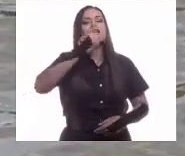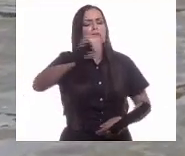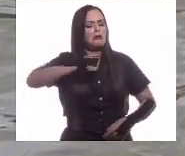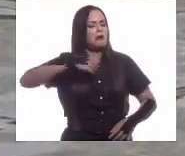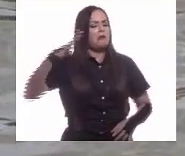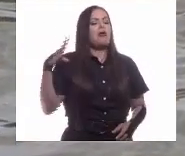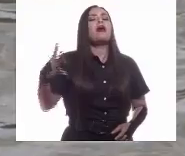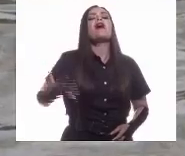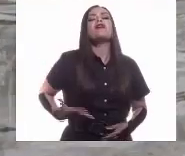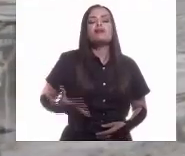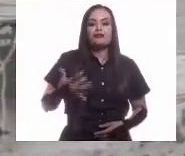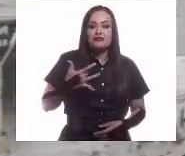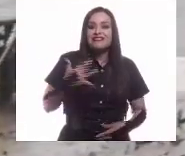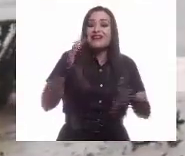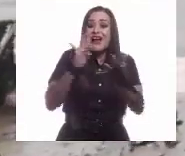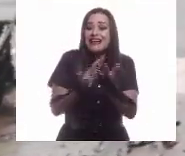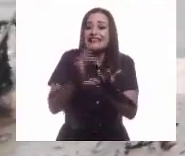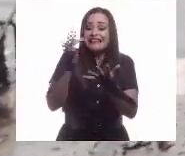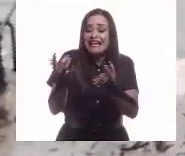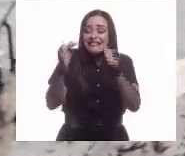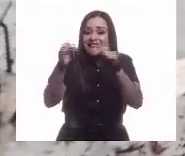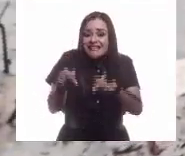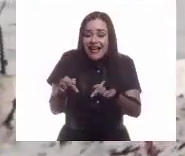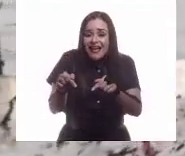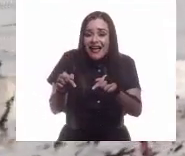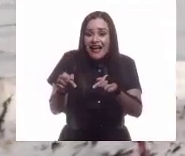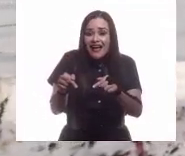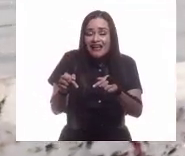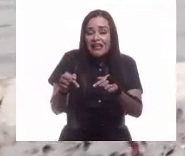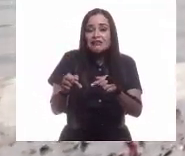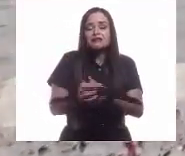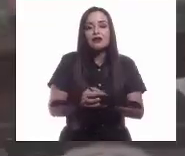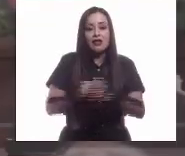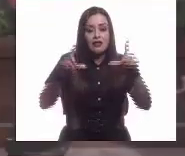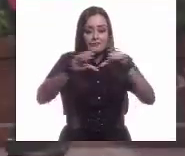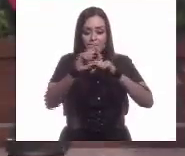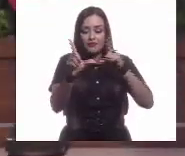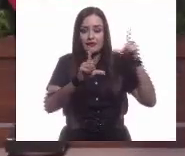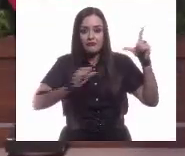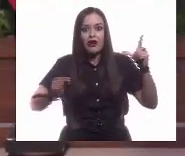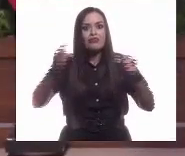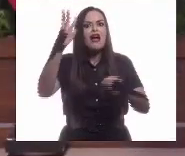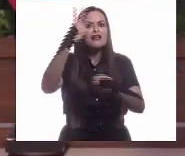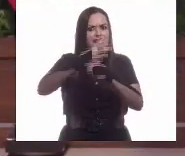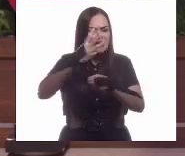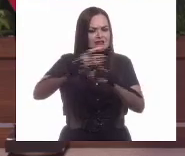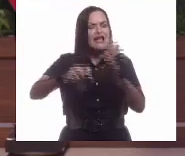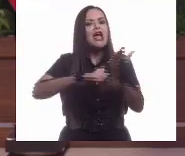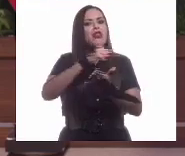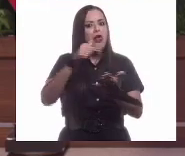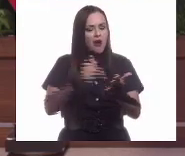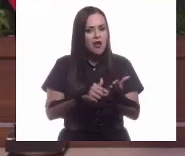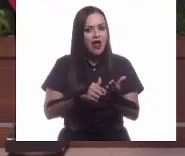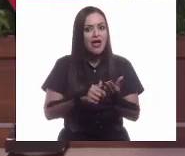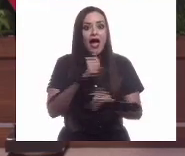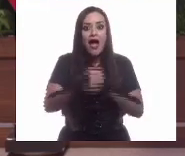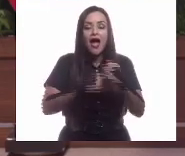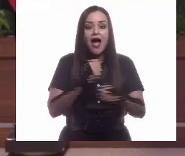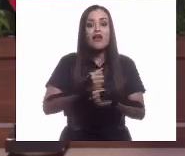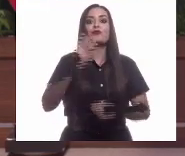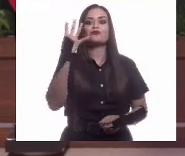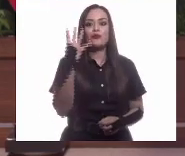orgullo, gracias a esto y gracias al cultivo, somos el tercer productor nacional de ostión en tan solo